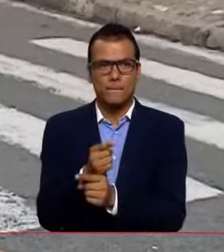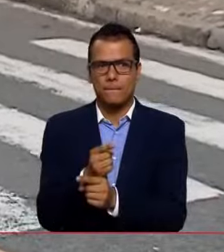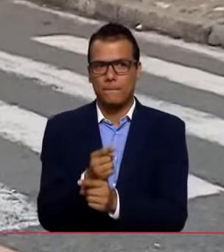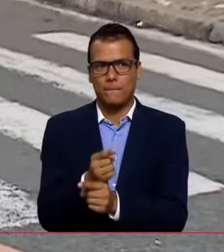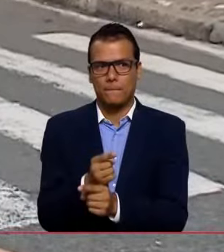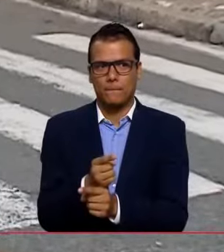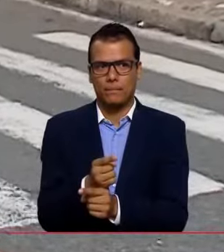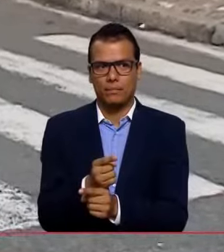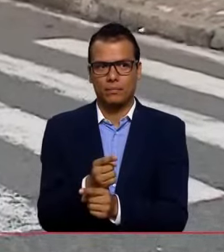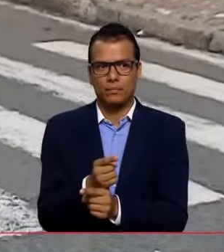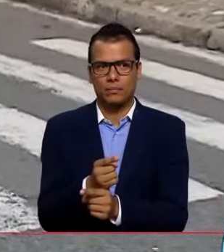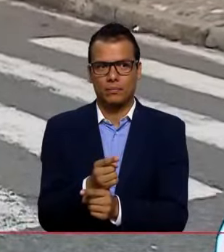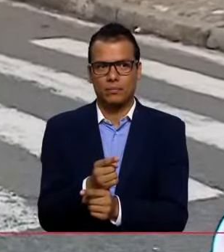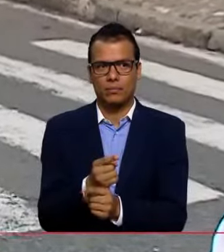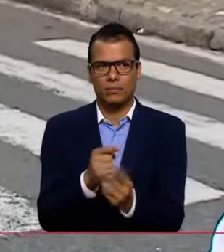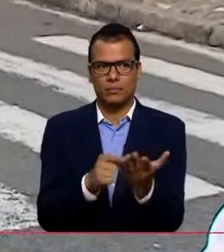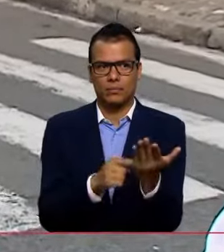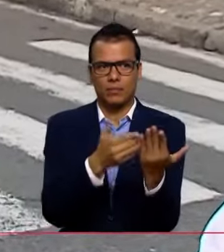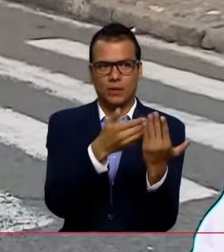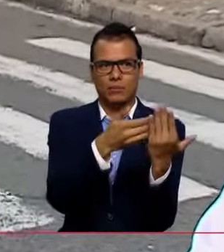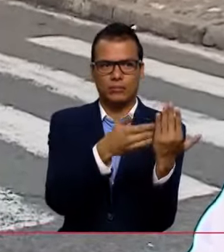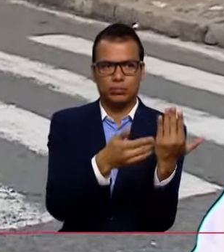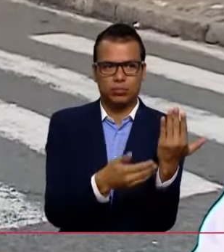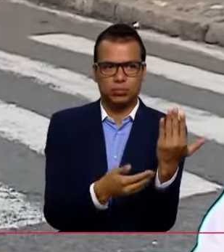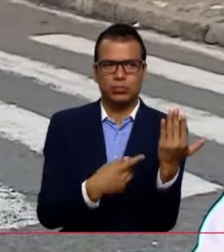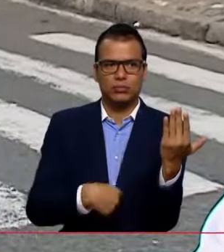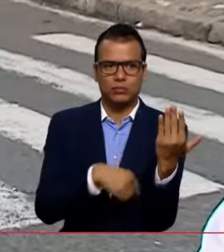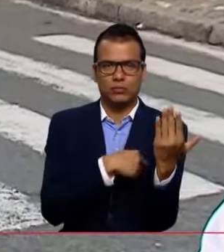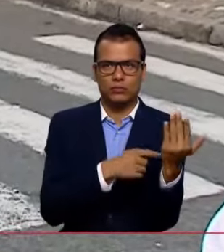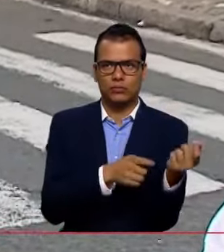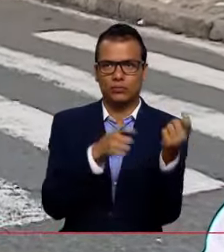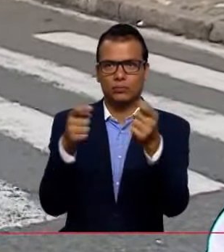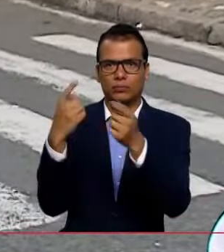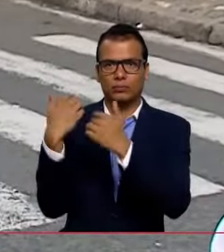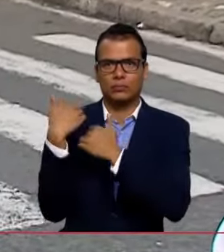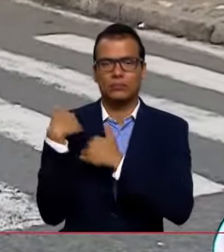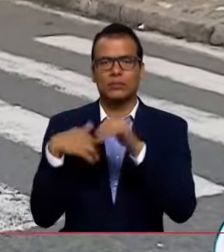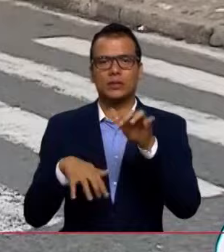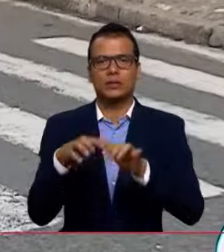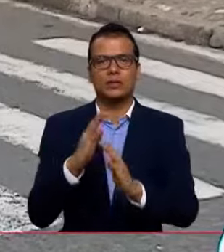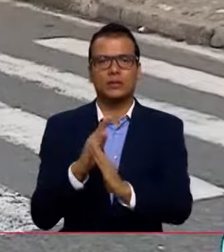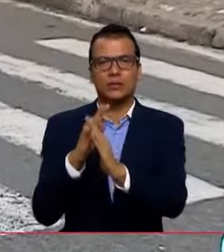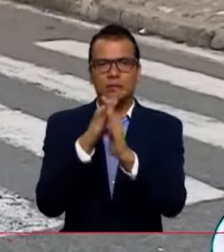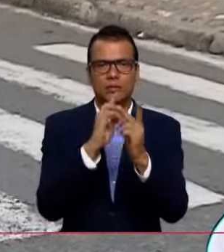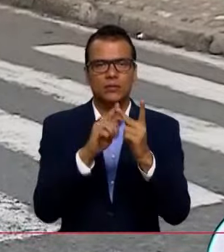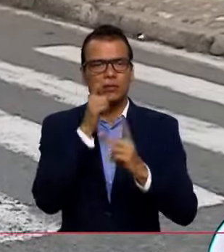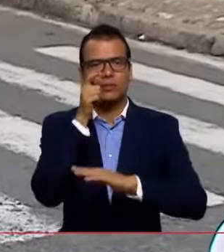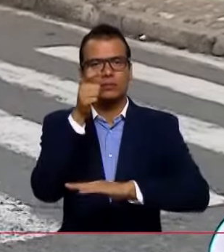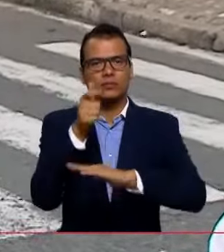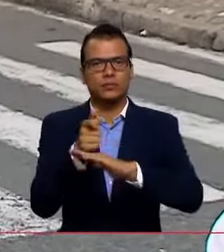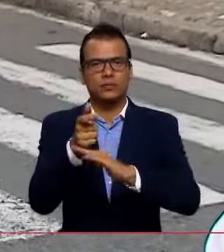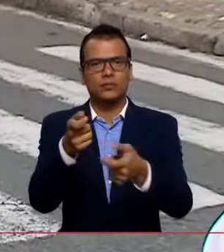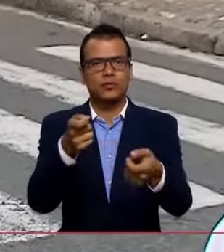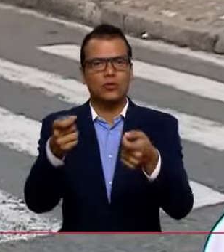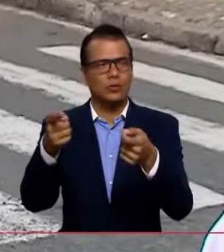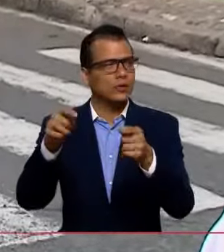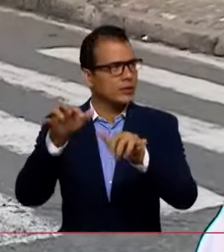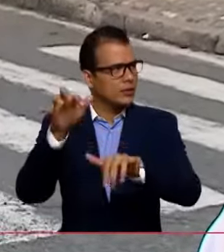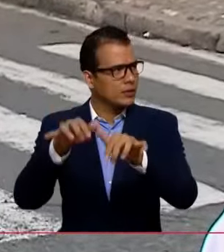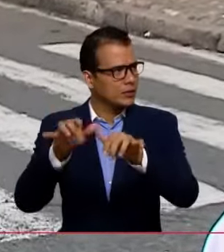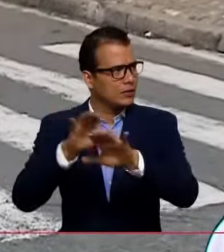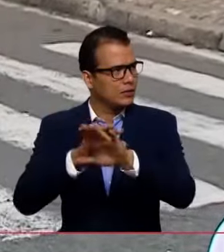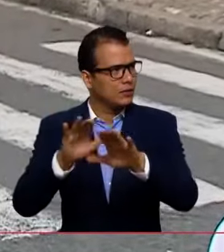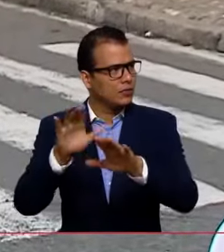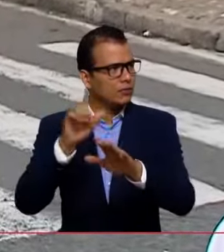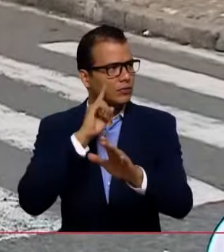de la licencia no están, por eso nosotros hemos corrido traslado a la Secretaría de Seguridad y Justicia, Inspección, Vigilancia y Control, para que vengan y